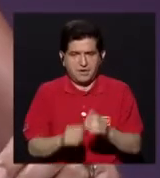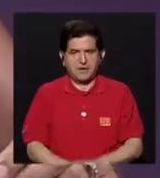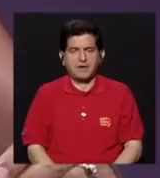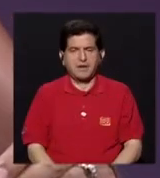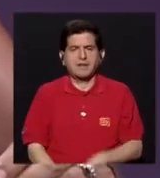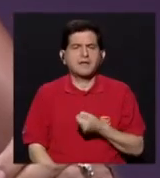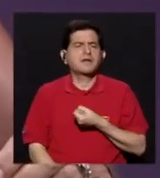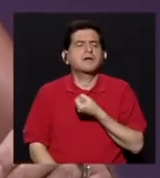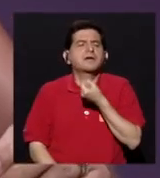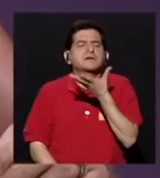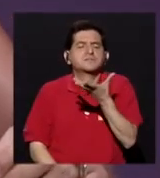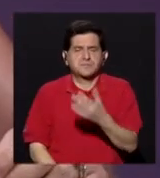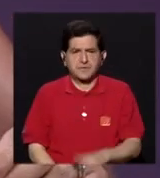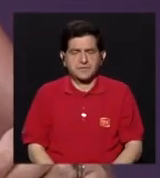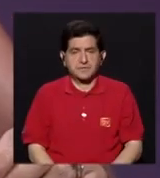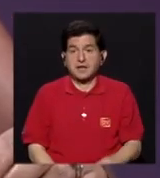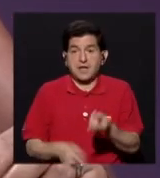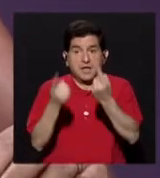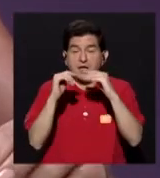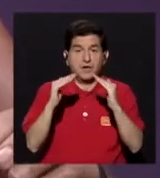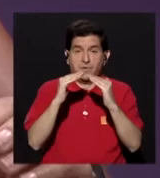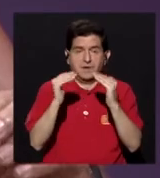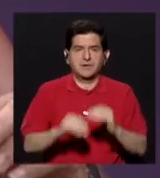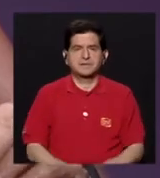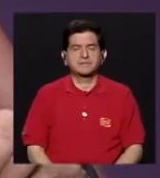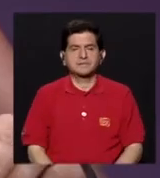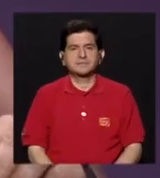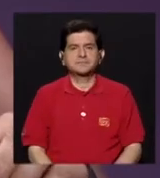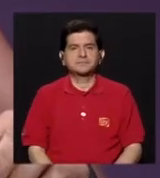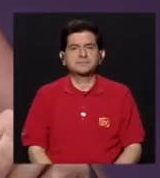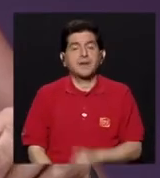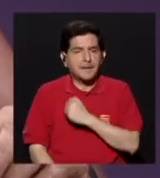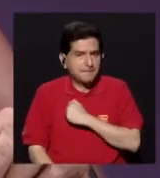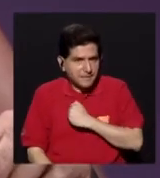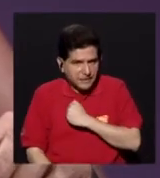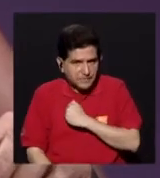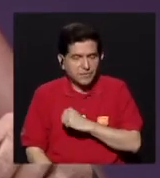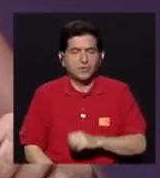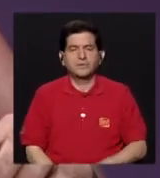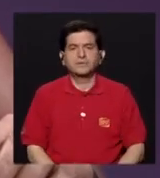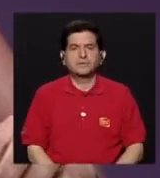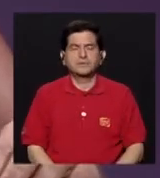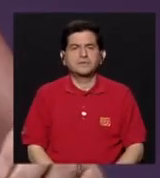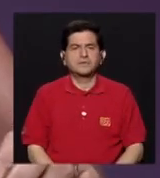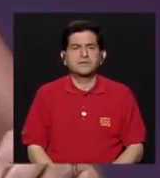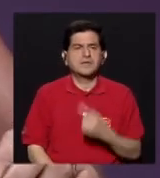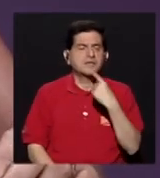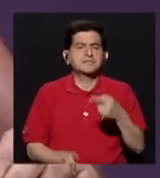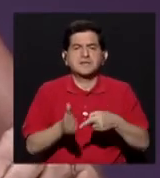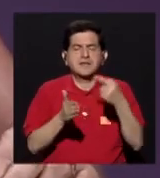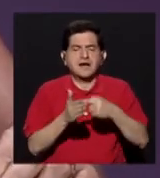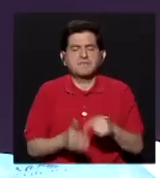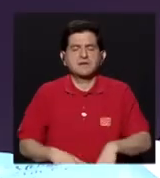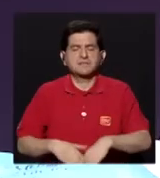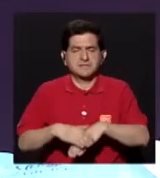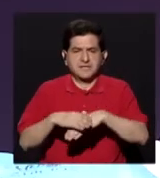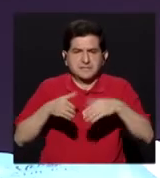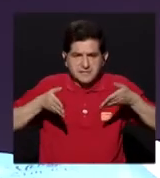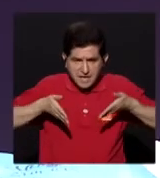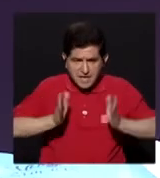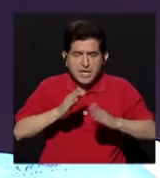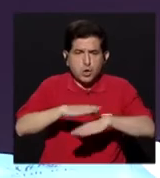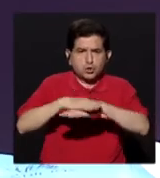se manifiesten y no llegar a casa, por supuesto. Hay un decir, Maricel, que dice que a veces los hijos se salen del closet y los papás se